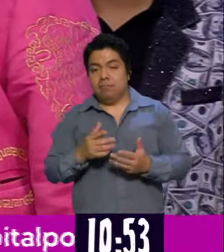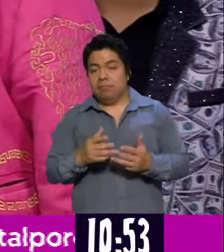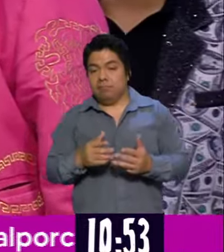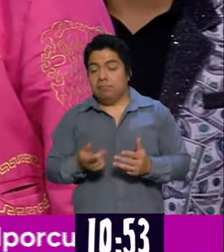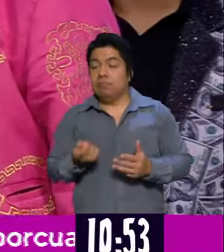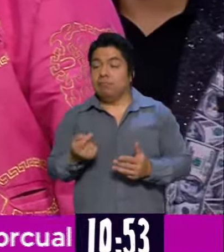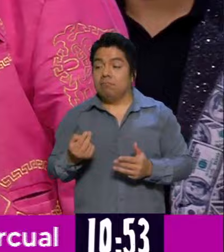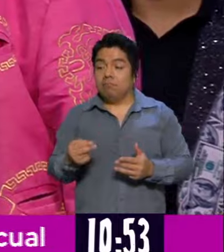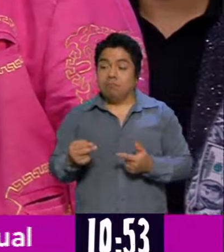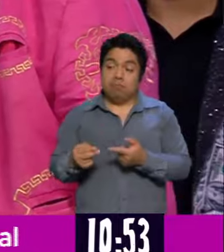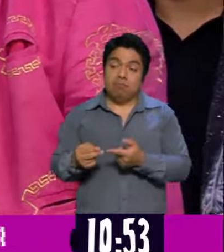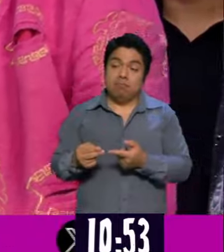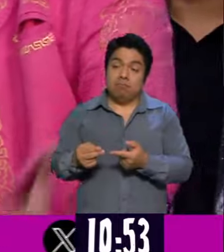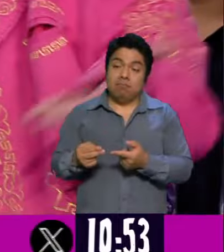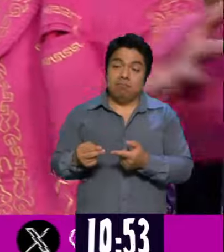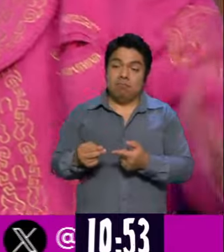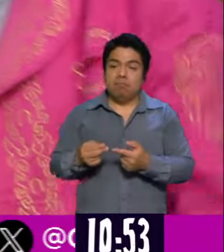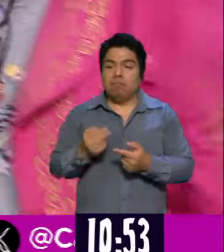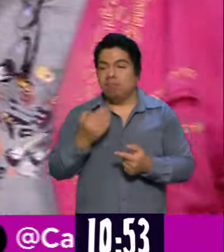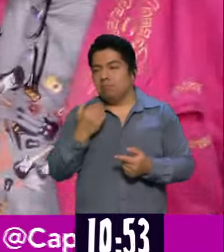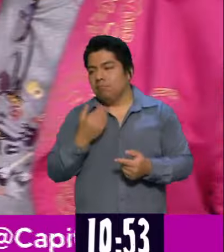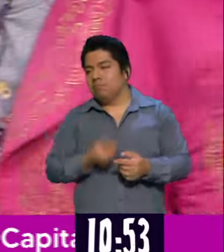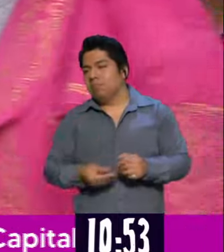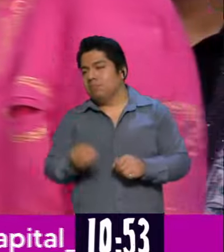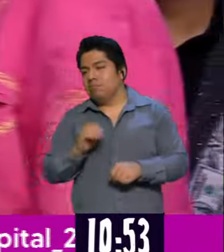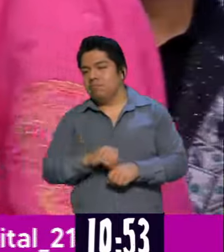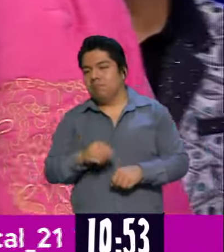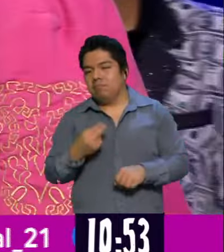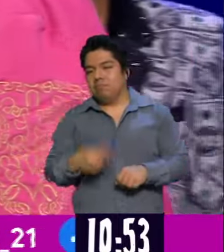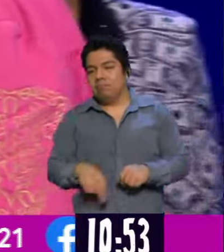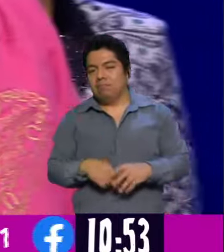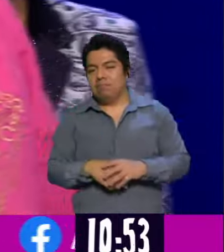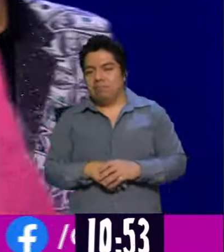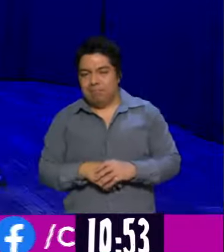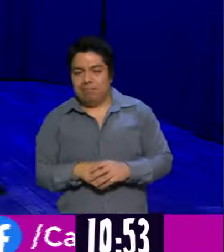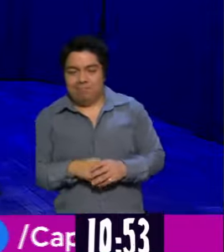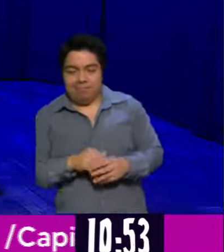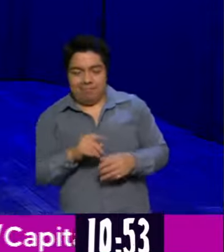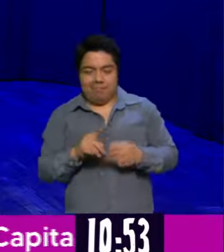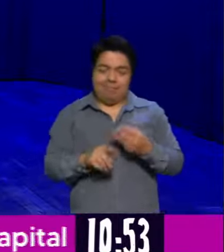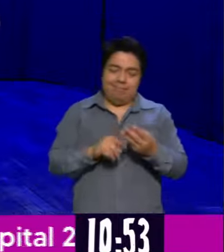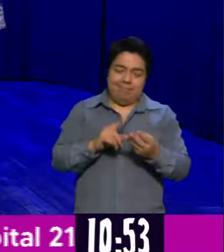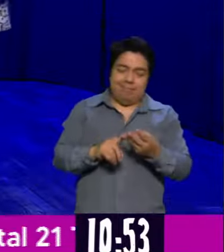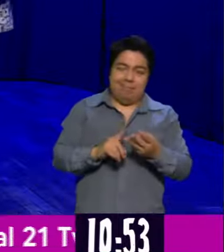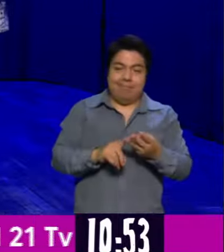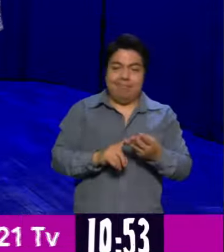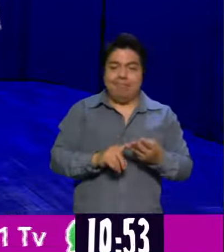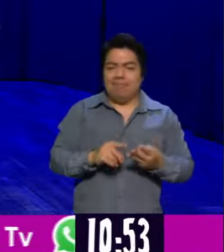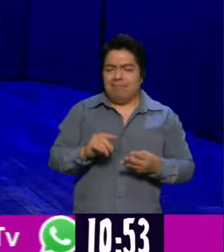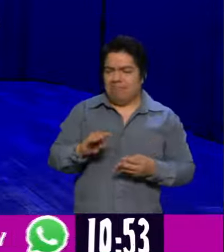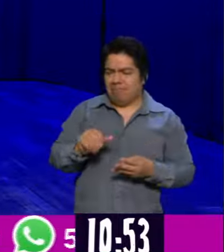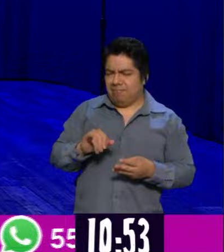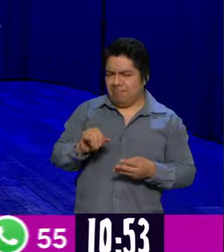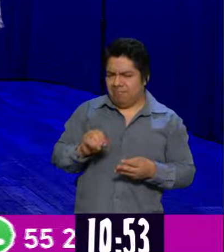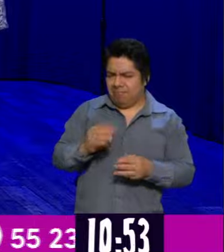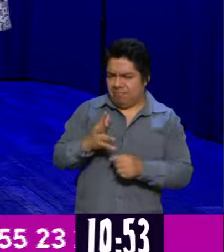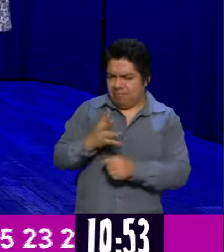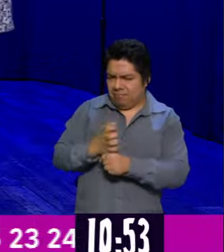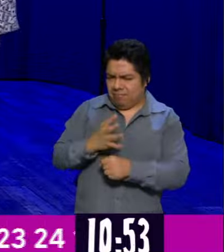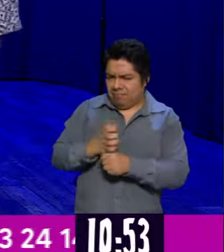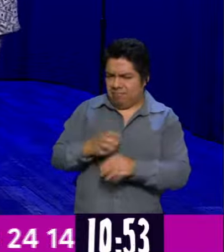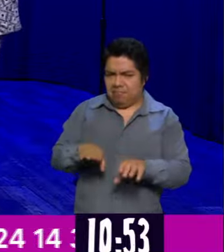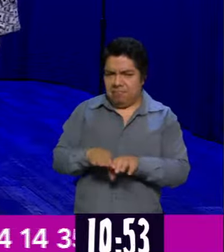aparato? ¿Cómo que no les bautizan, hombre? ¡Ándele! Oiga, pero el bajo quinto que es como una, casi como